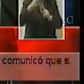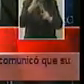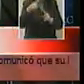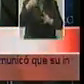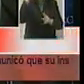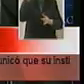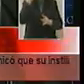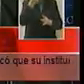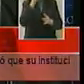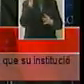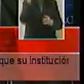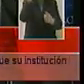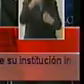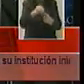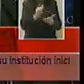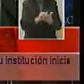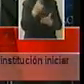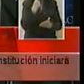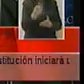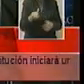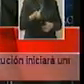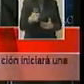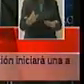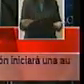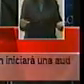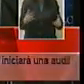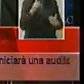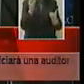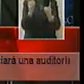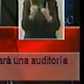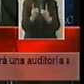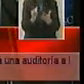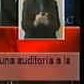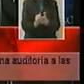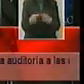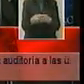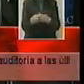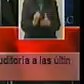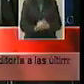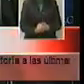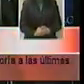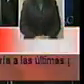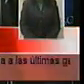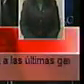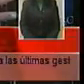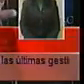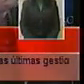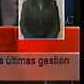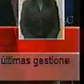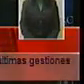piensa usted de estas explicaciones? ¿No? Que ella dice que igual no hay diálogo con ese sector radical.